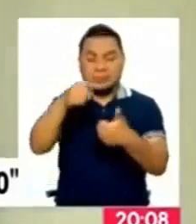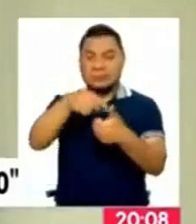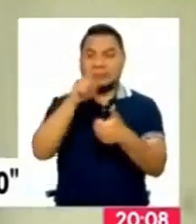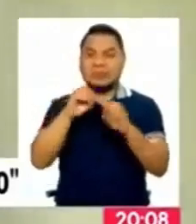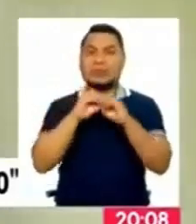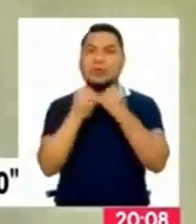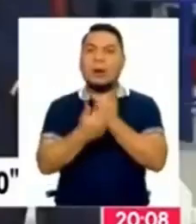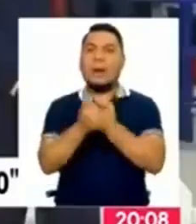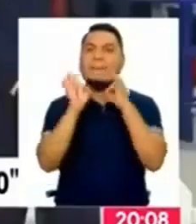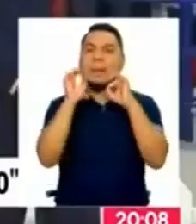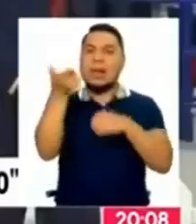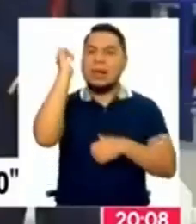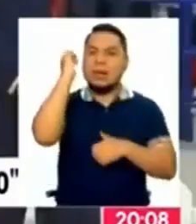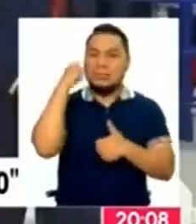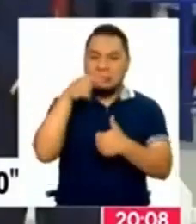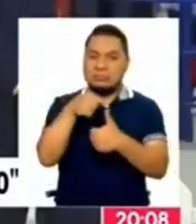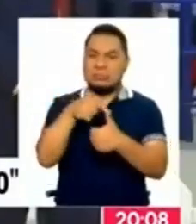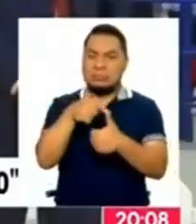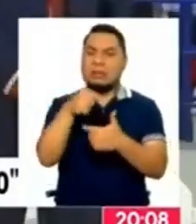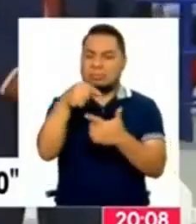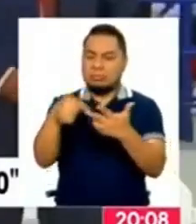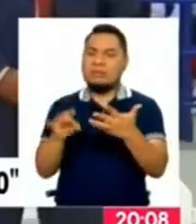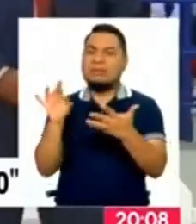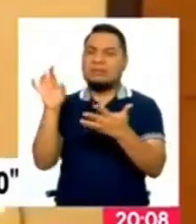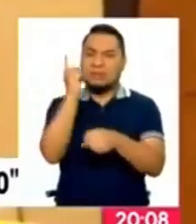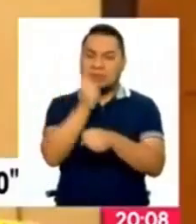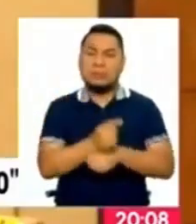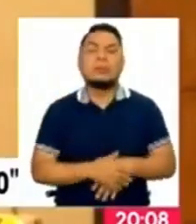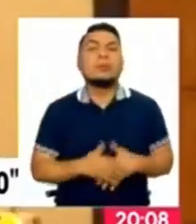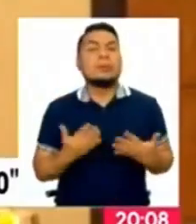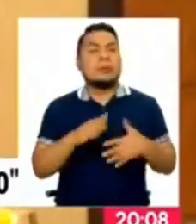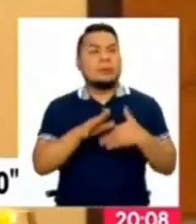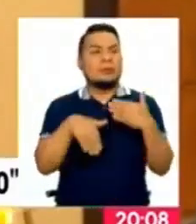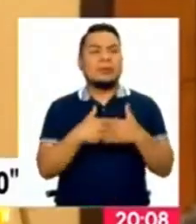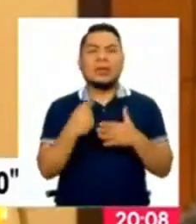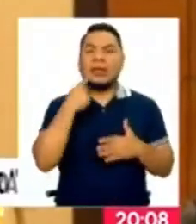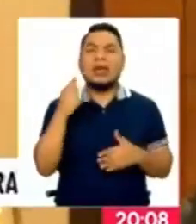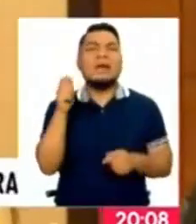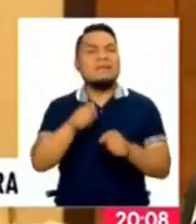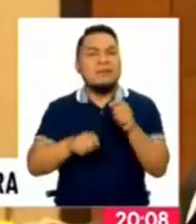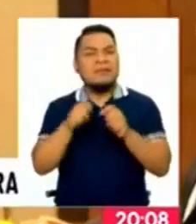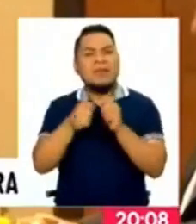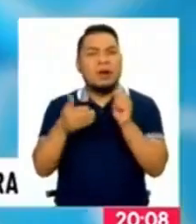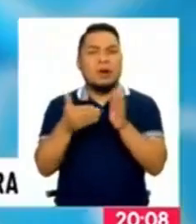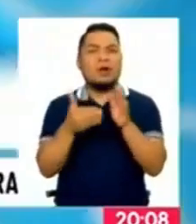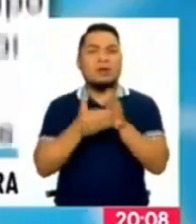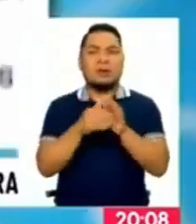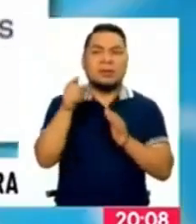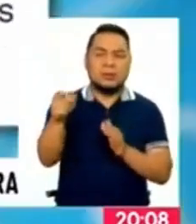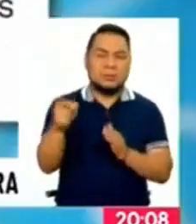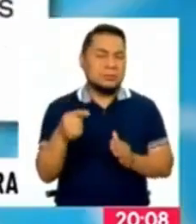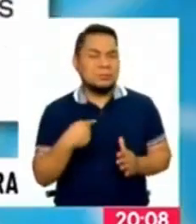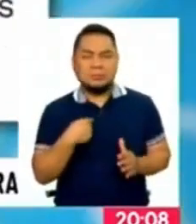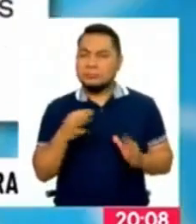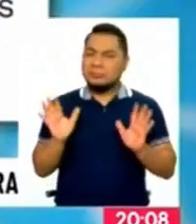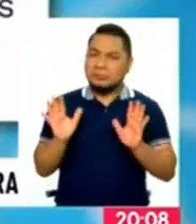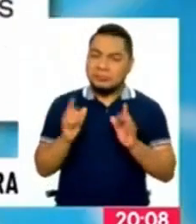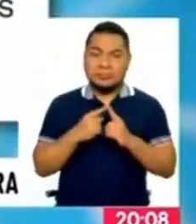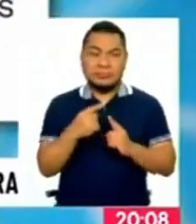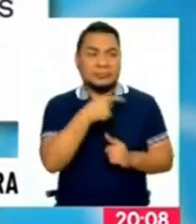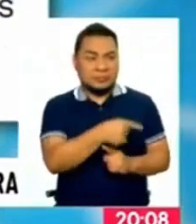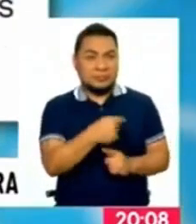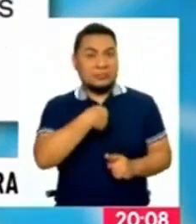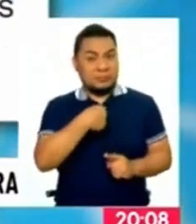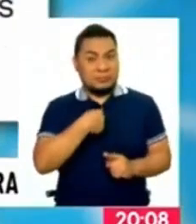captura de artemio no se cayera en octubre de 2011 la fiscal wendy calero comunicó lo sucedido al entonces ministro del interior